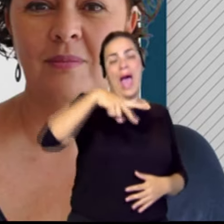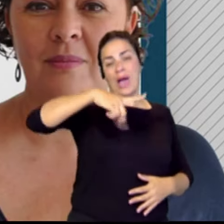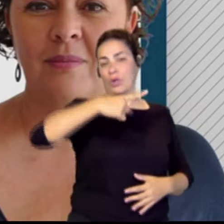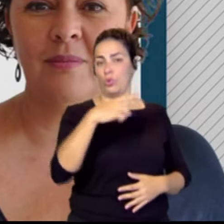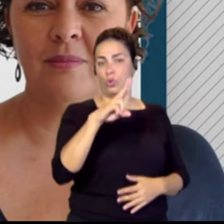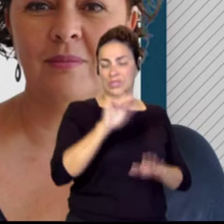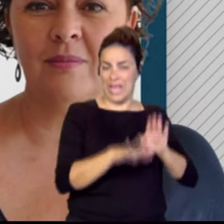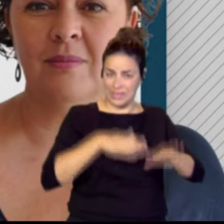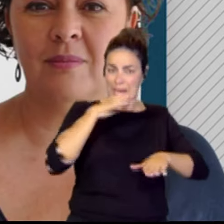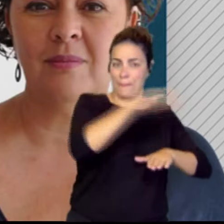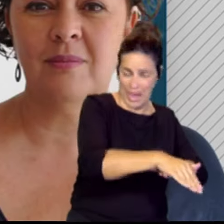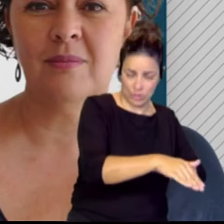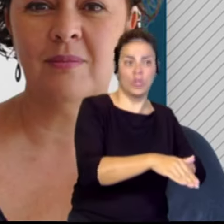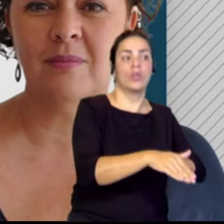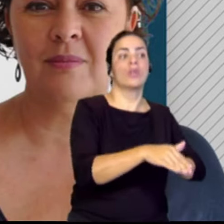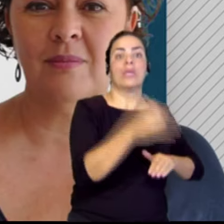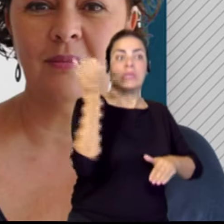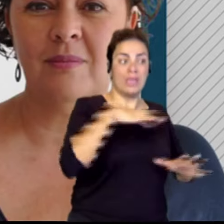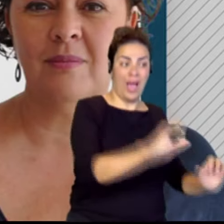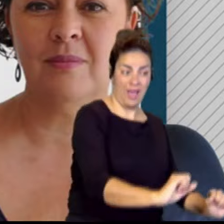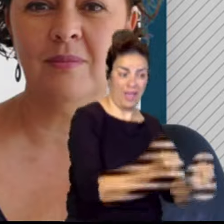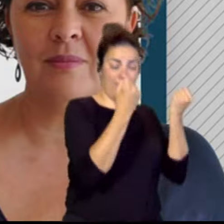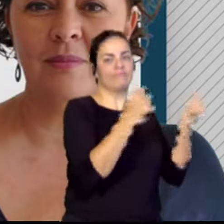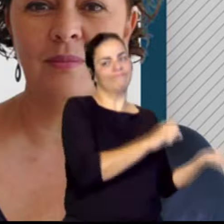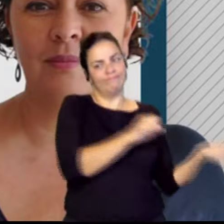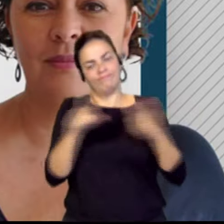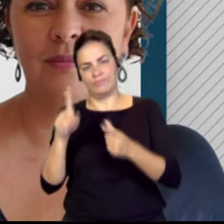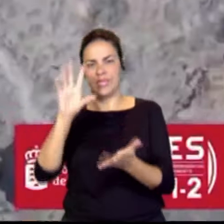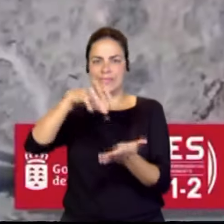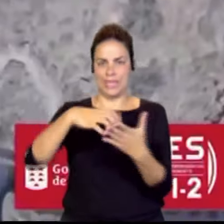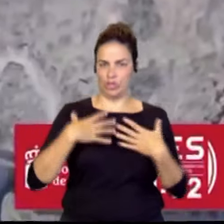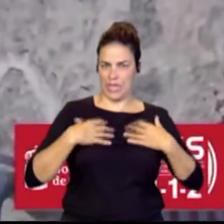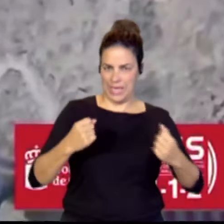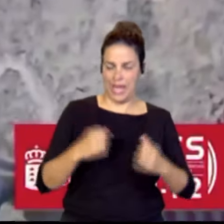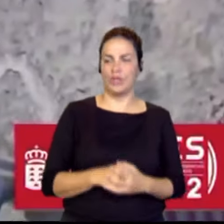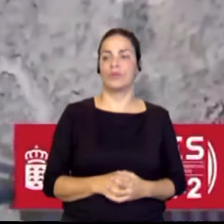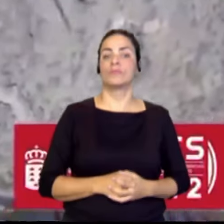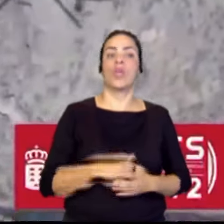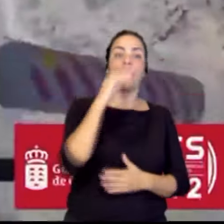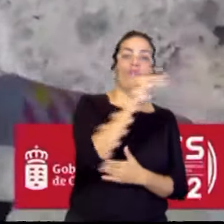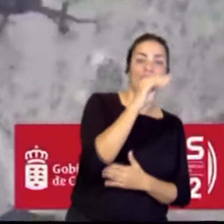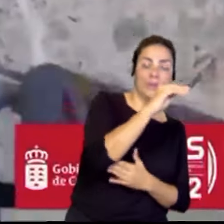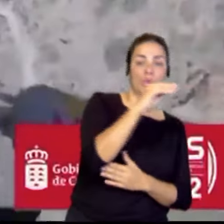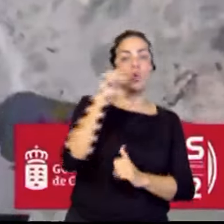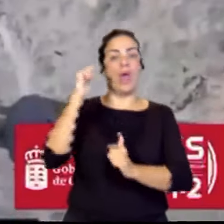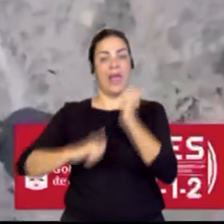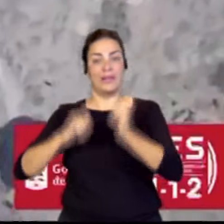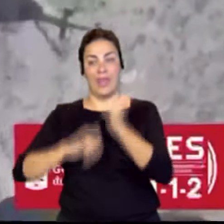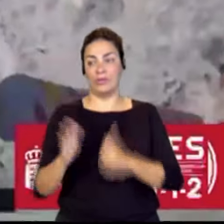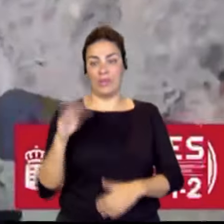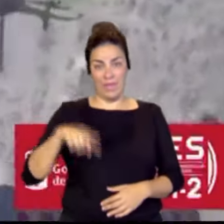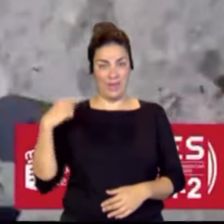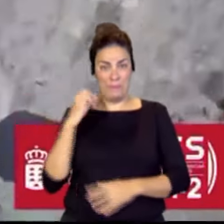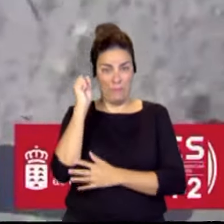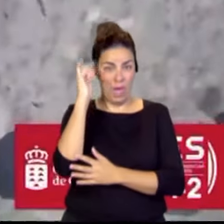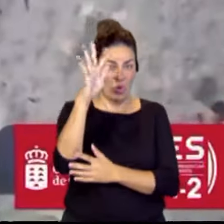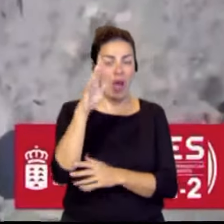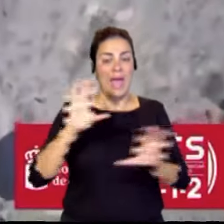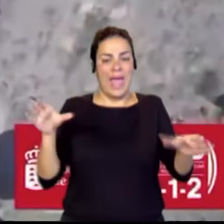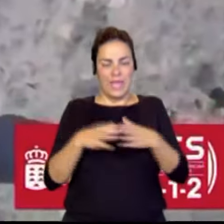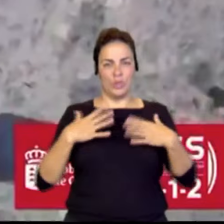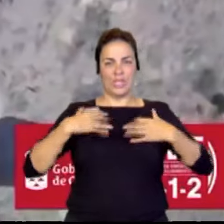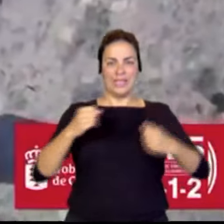vez rescatada fue trasladada a un centro sanitario y tanto en fuerteventura como en el hierro también esta madrugada los equipos sanitarios del